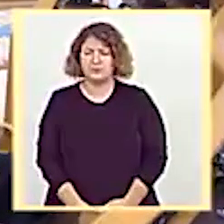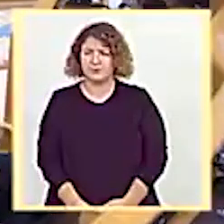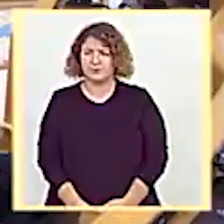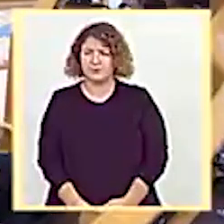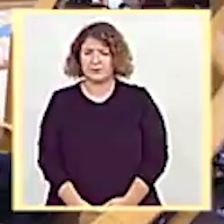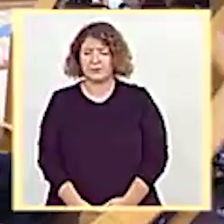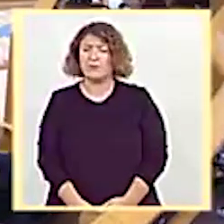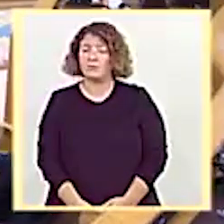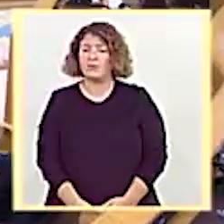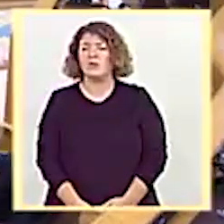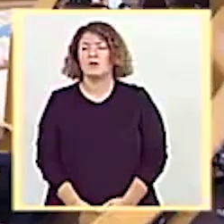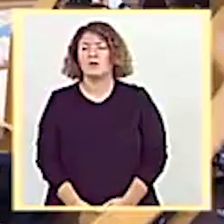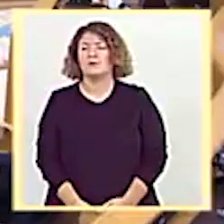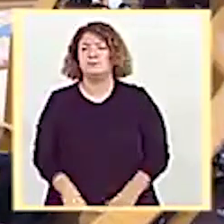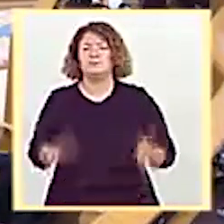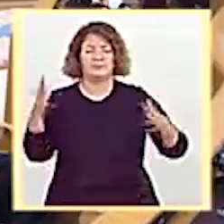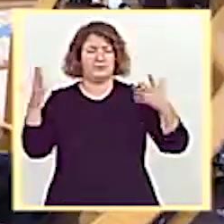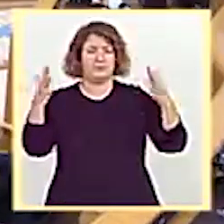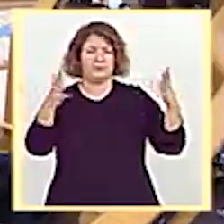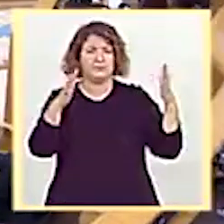Gracias, señoría.